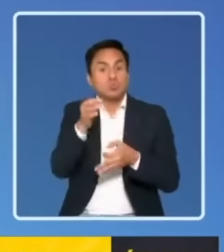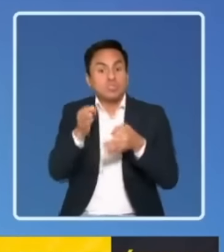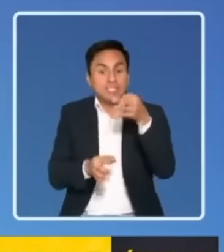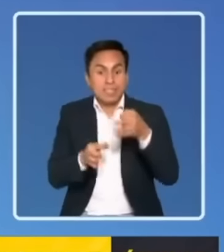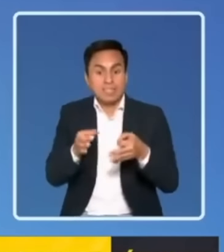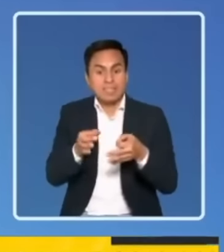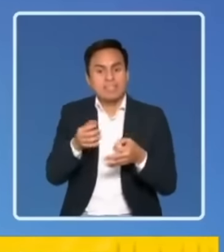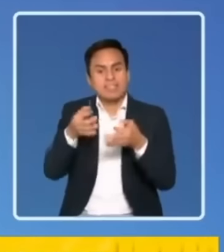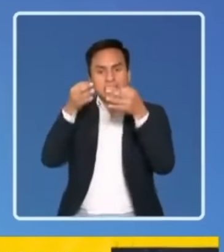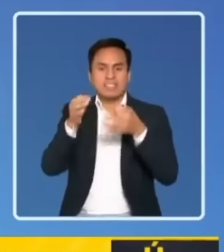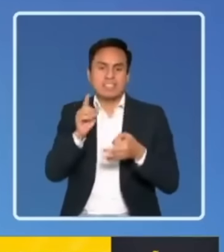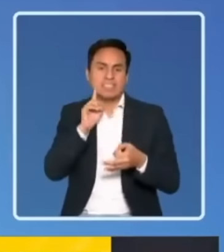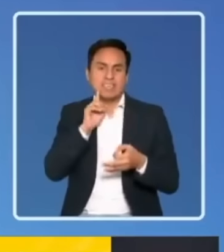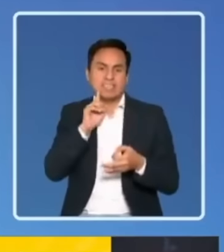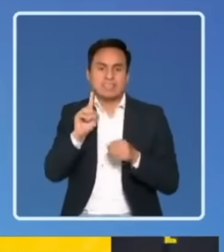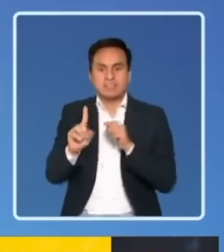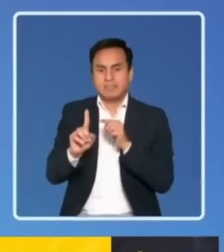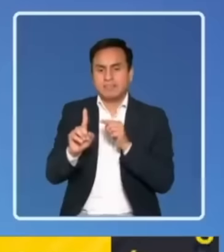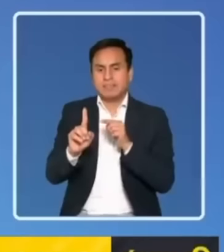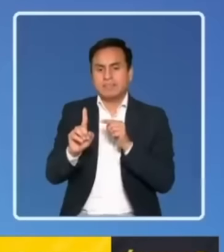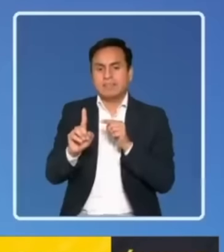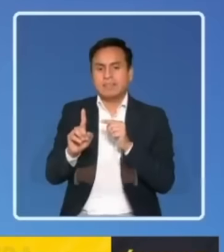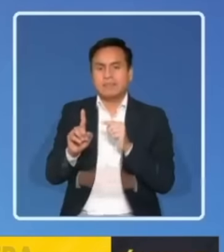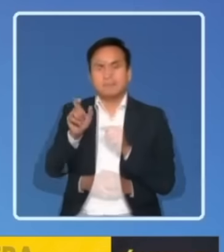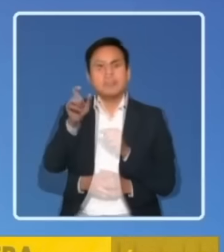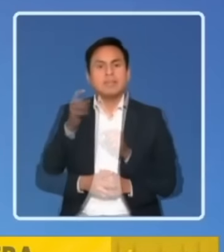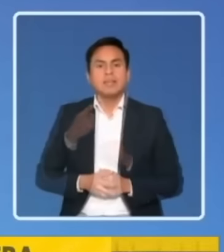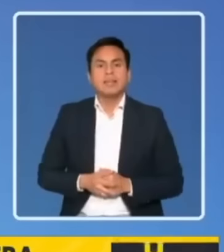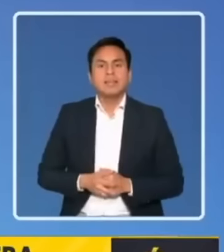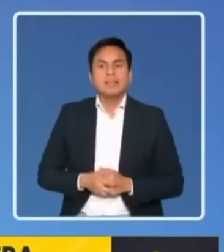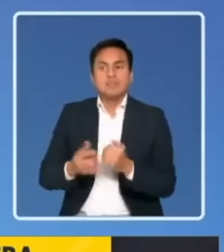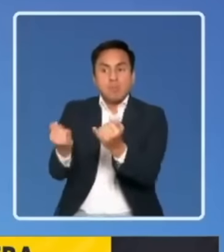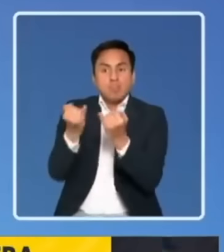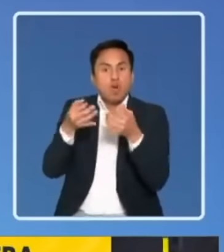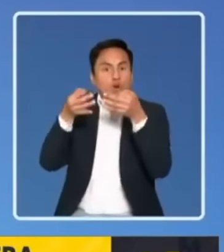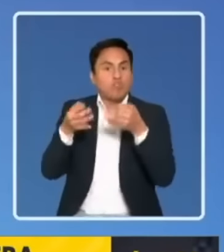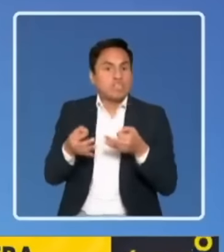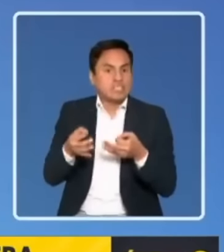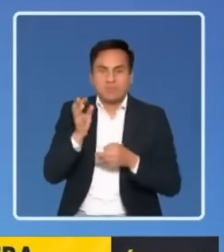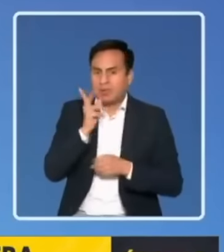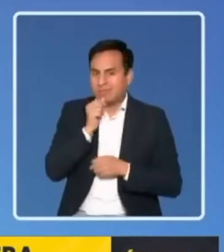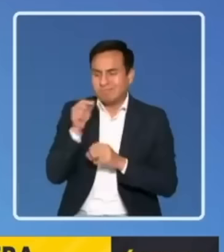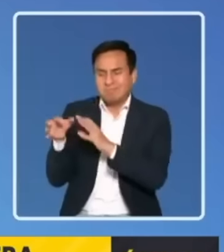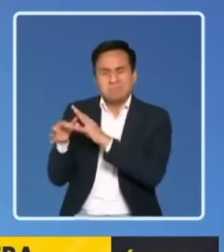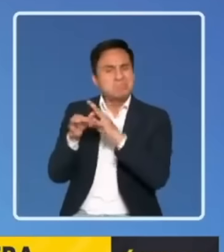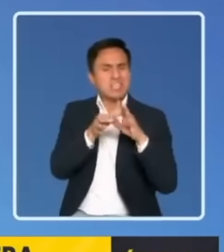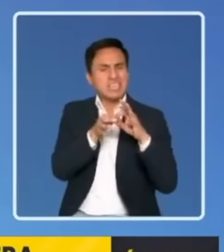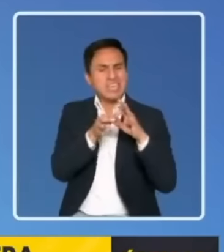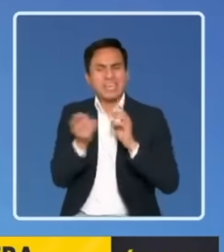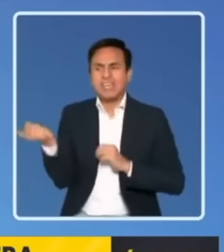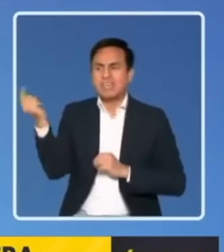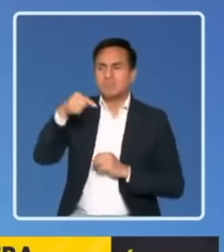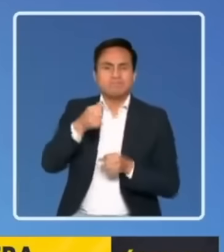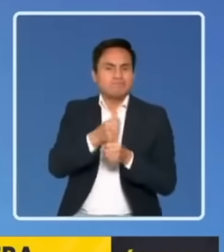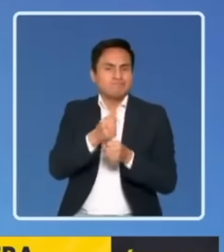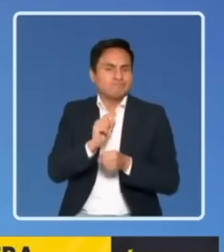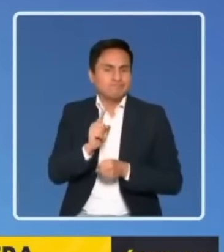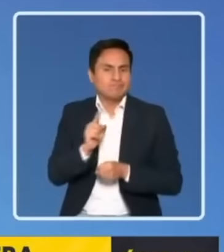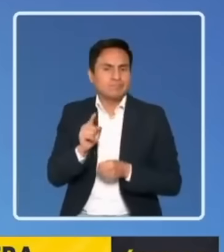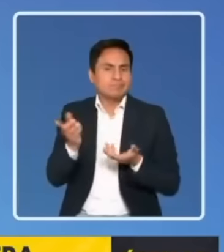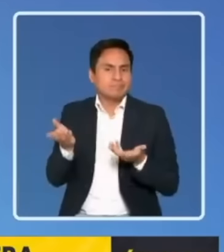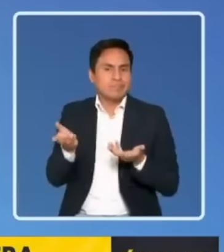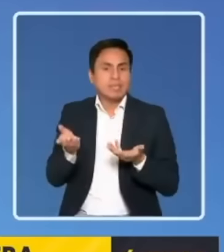denuncias las deciden, obviamente, en este caso, la propia víctima. Hay una información oficial de por qué se ausentó y